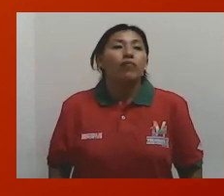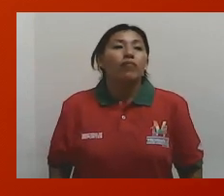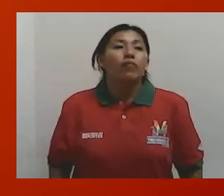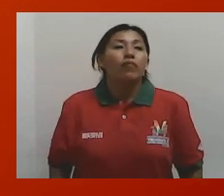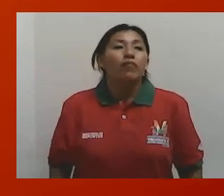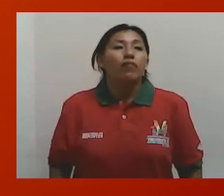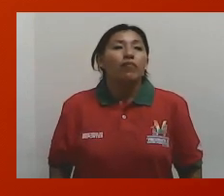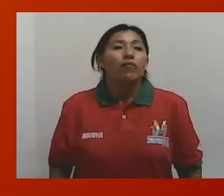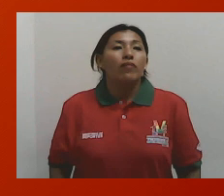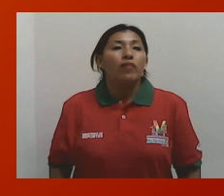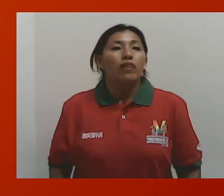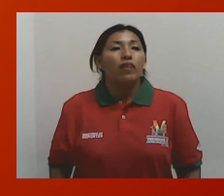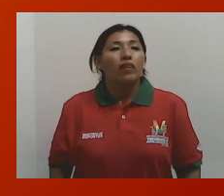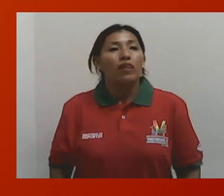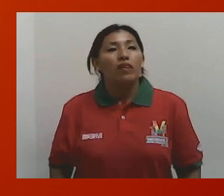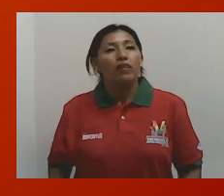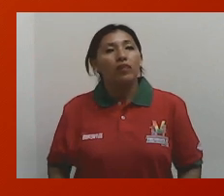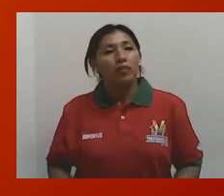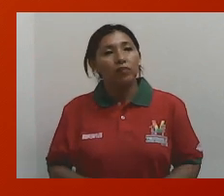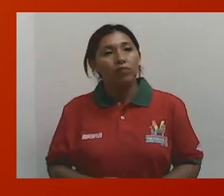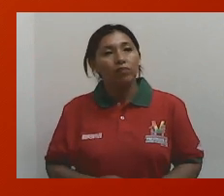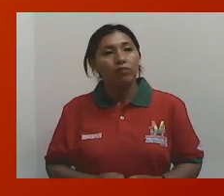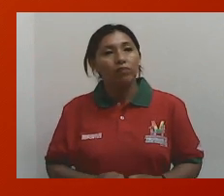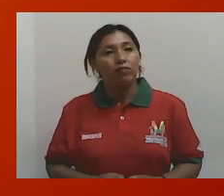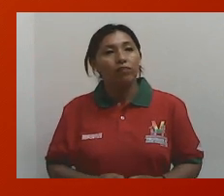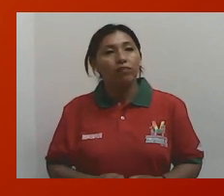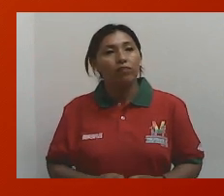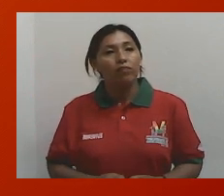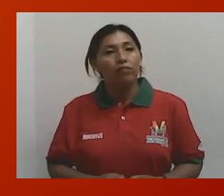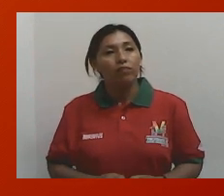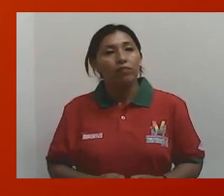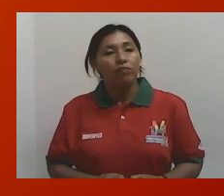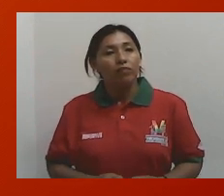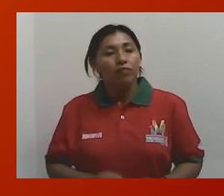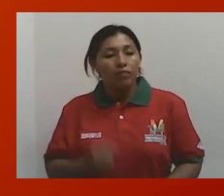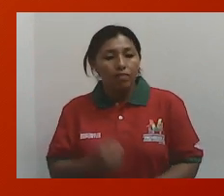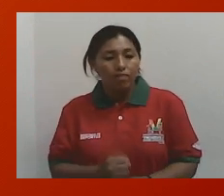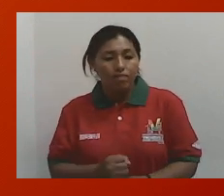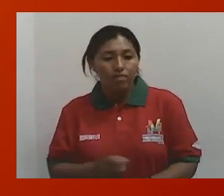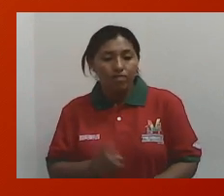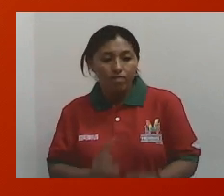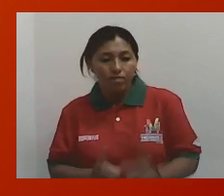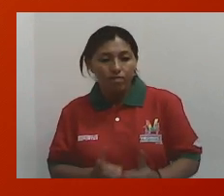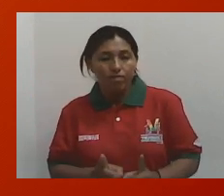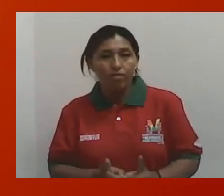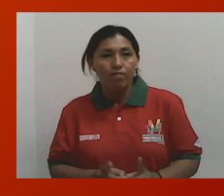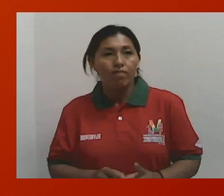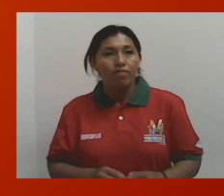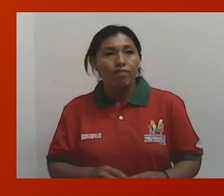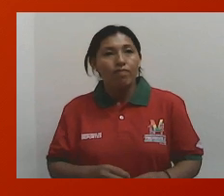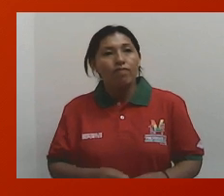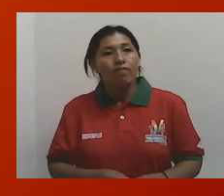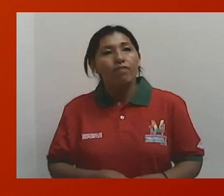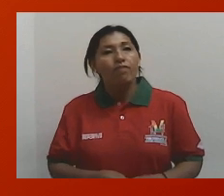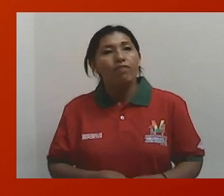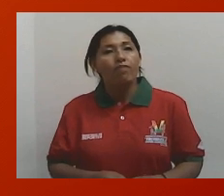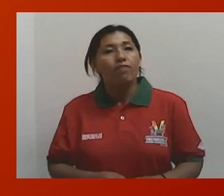La disciplina en el cual doy la capacitación es el tema del mini baloncesto.